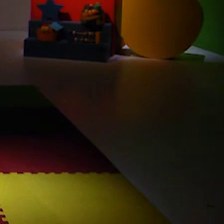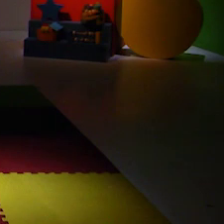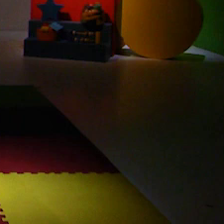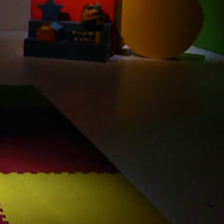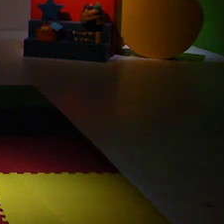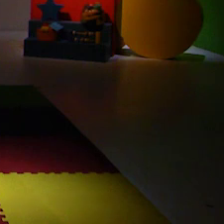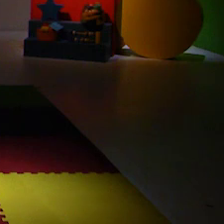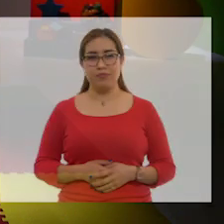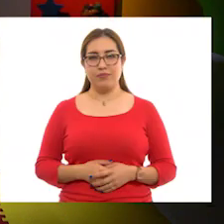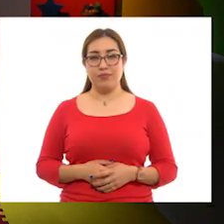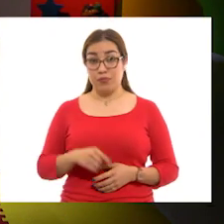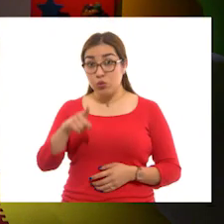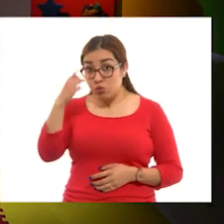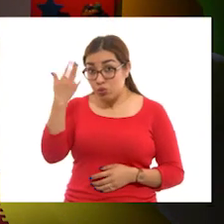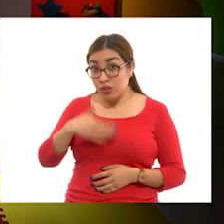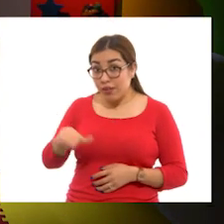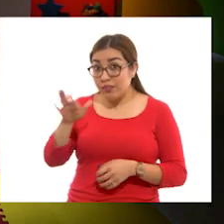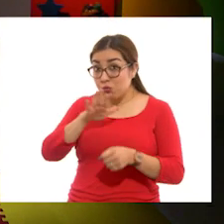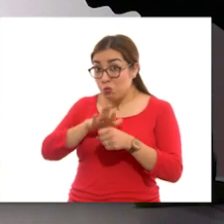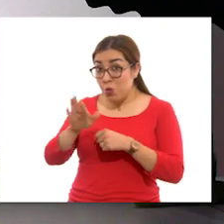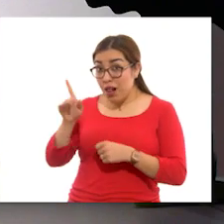¿Ya saben cuál es?